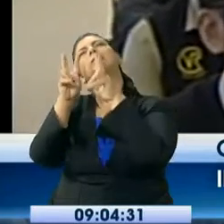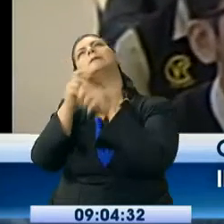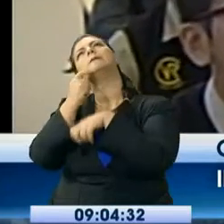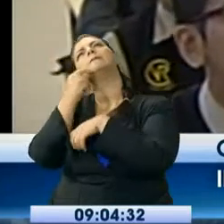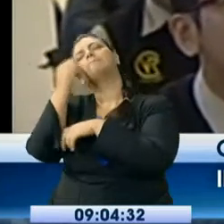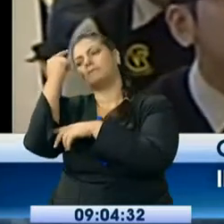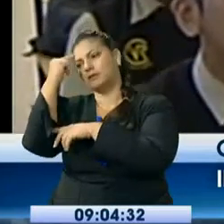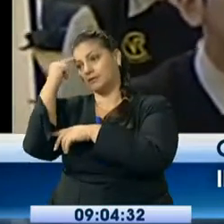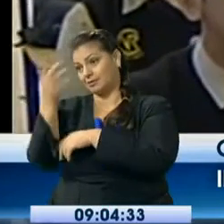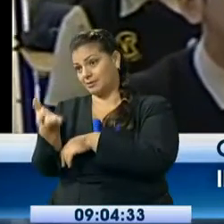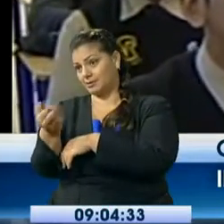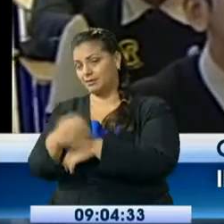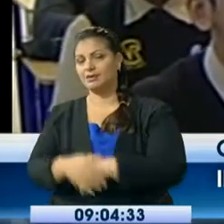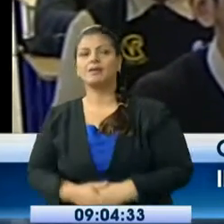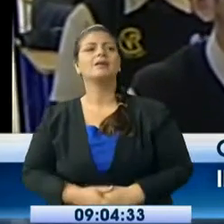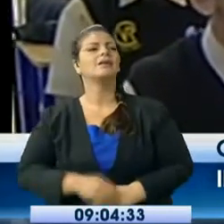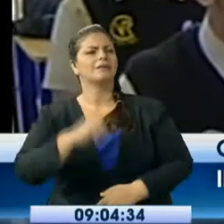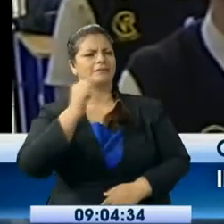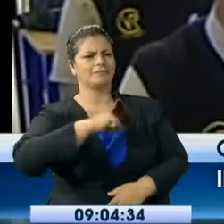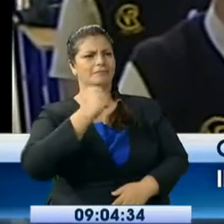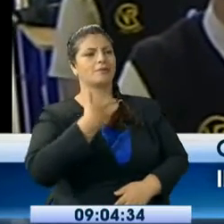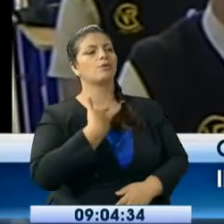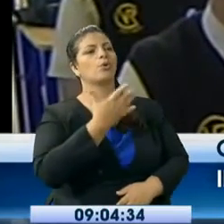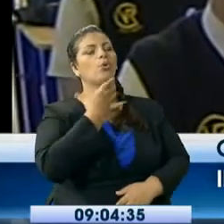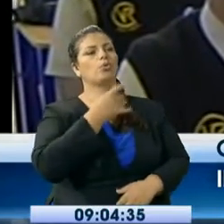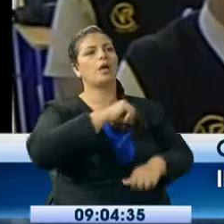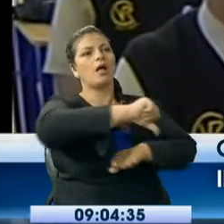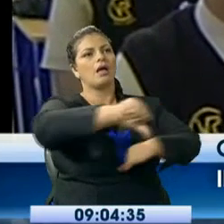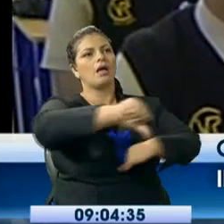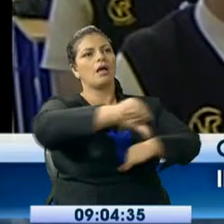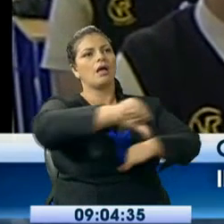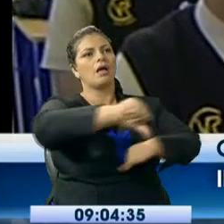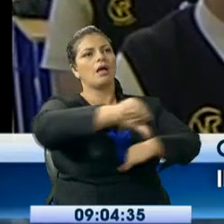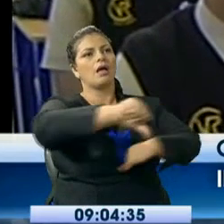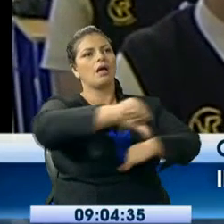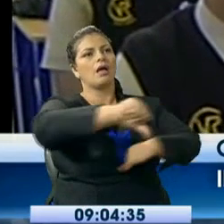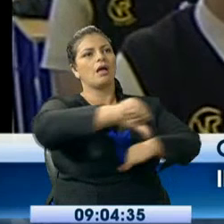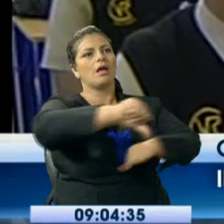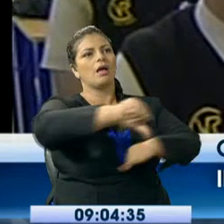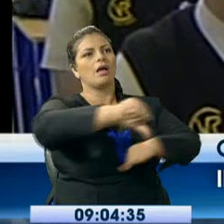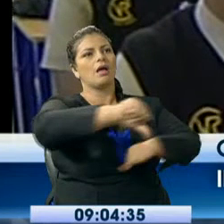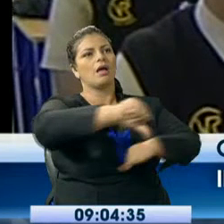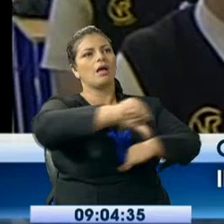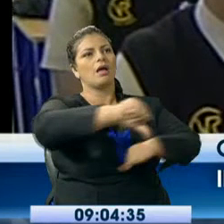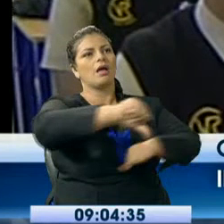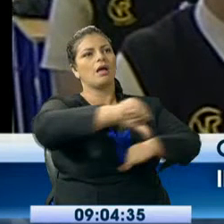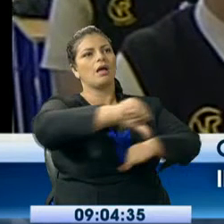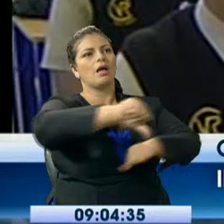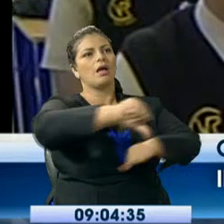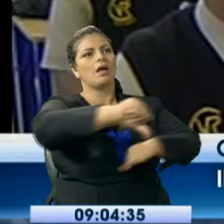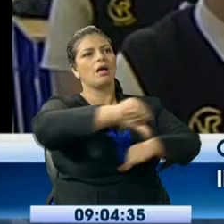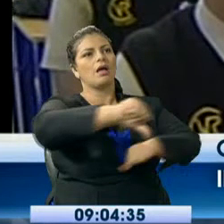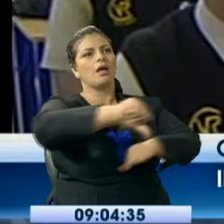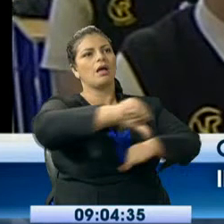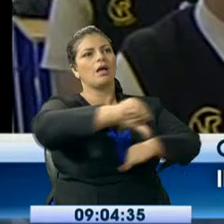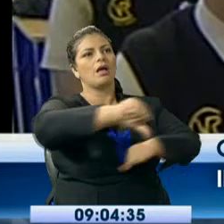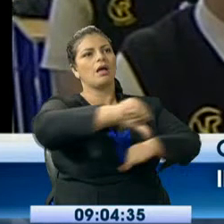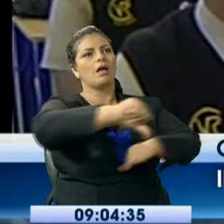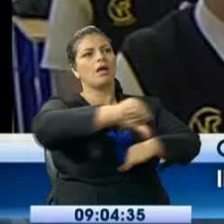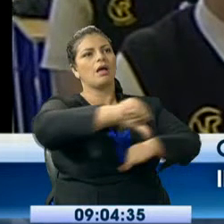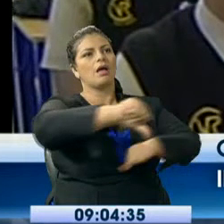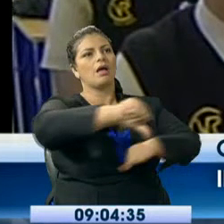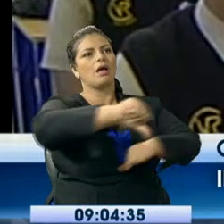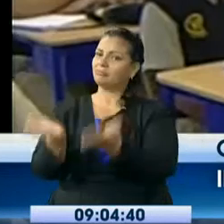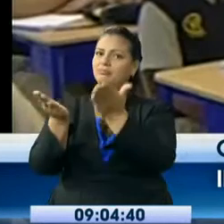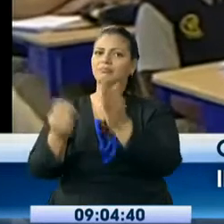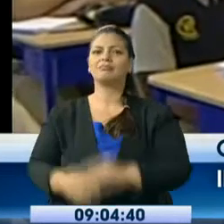lo que vendría a ser la administración en empresa. Perfecto, muchísima suerte para ti y con esa autoestima muy en alto es como